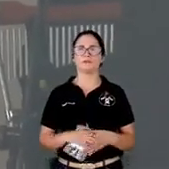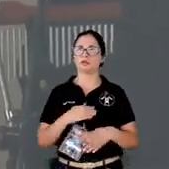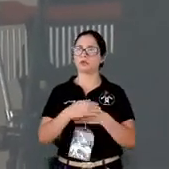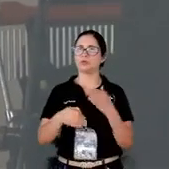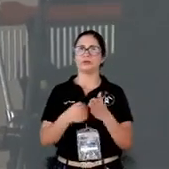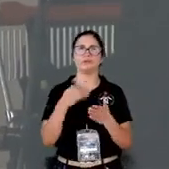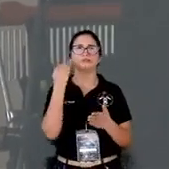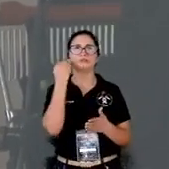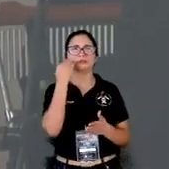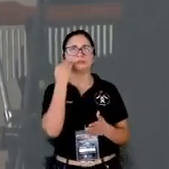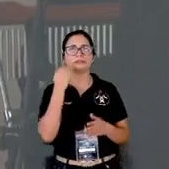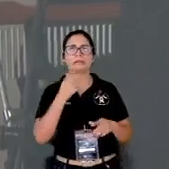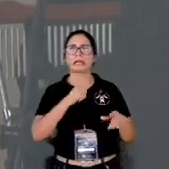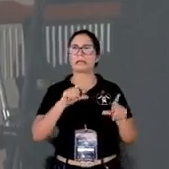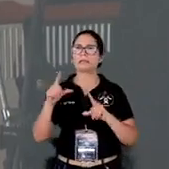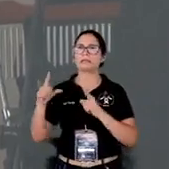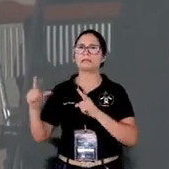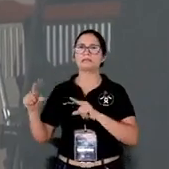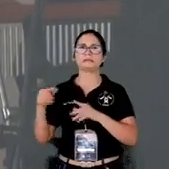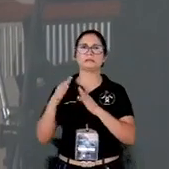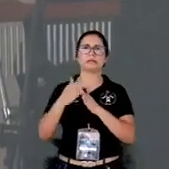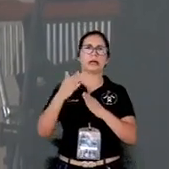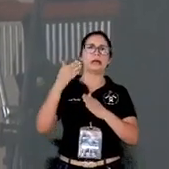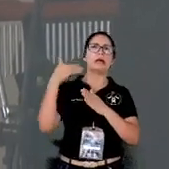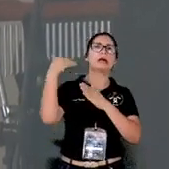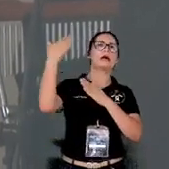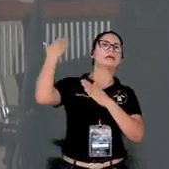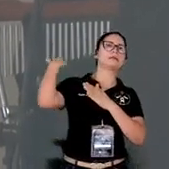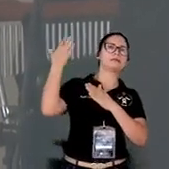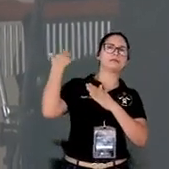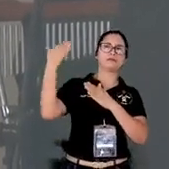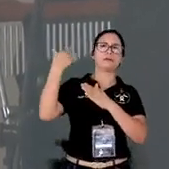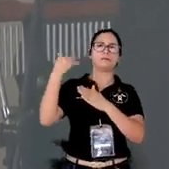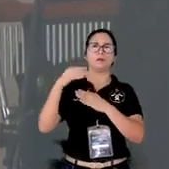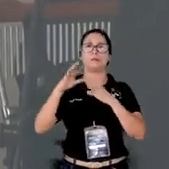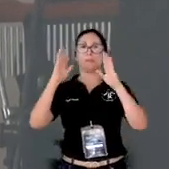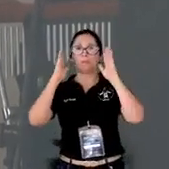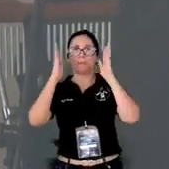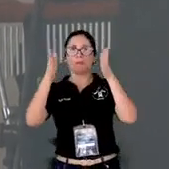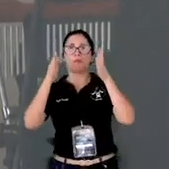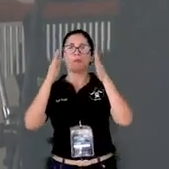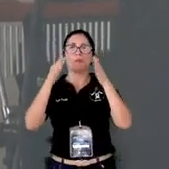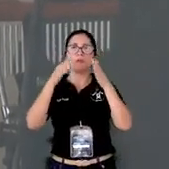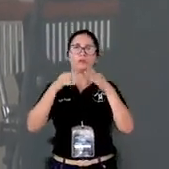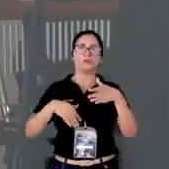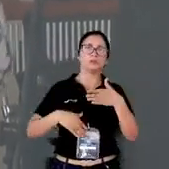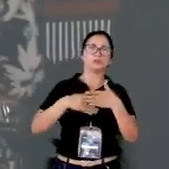en la parte de atrás y estemos listas para nuestro programa.